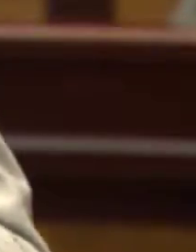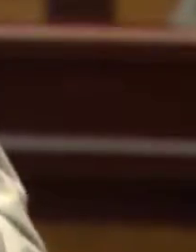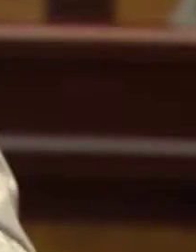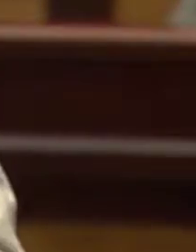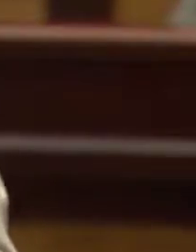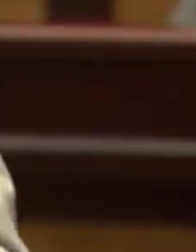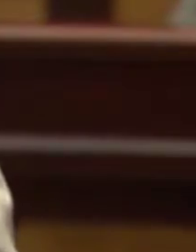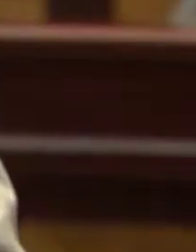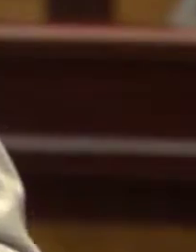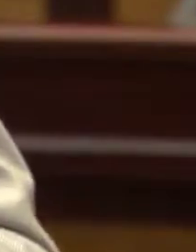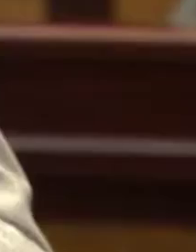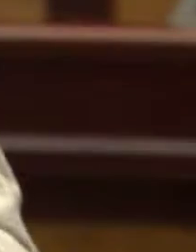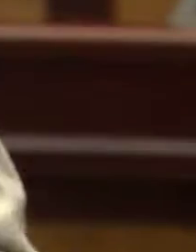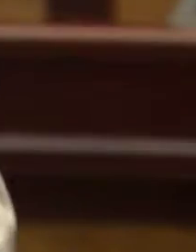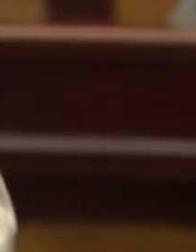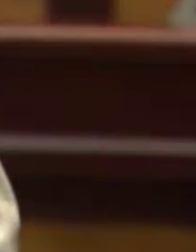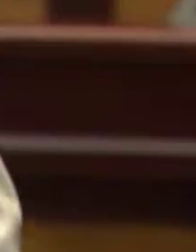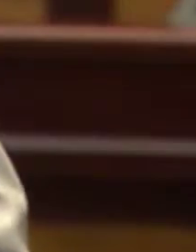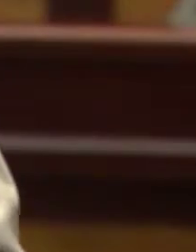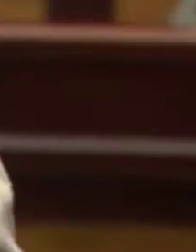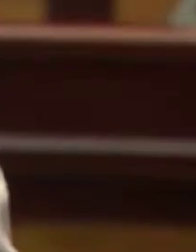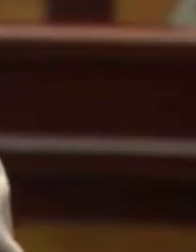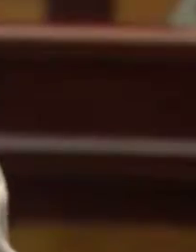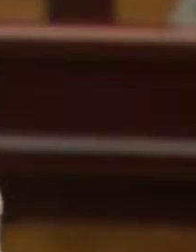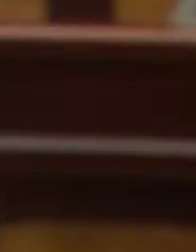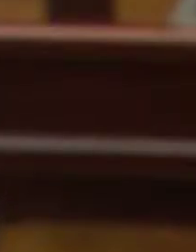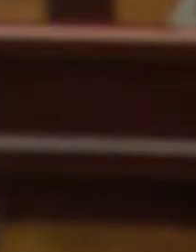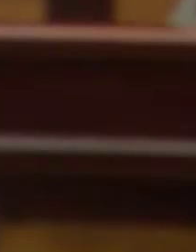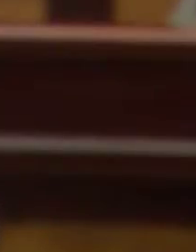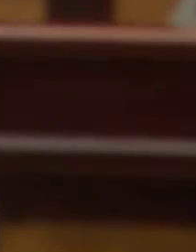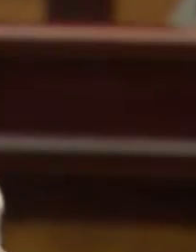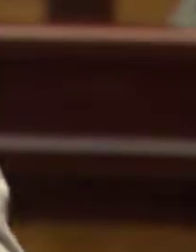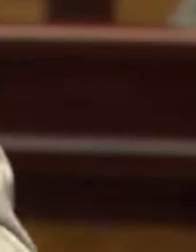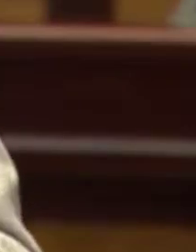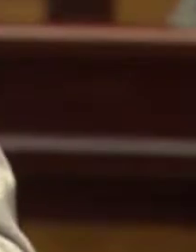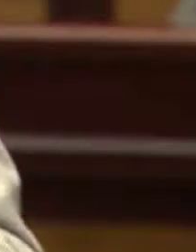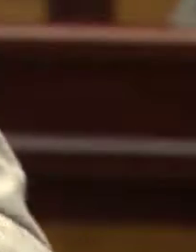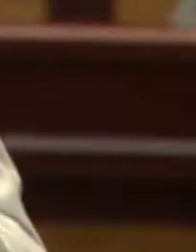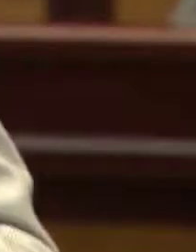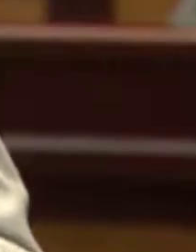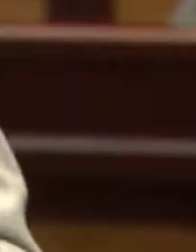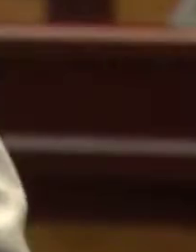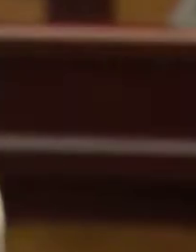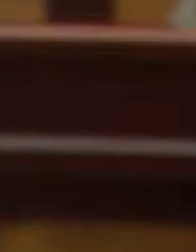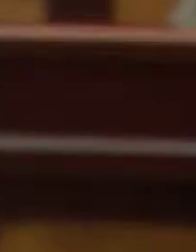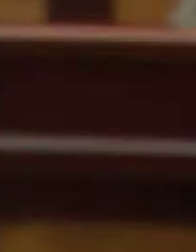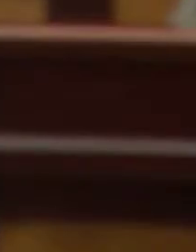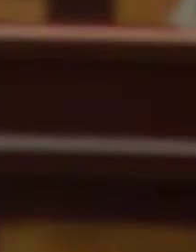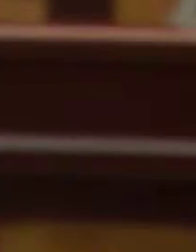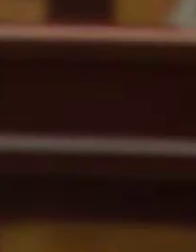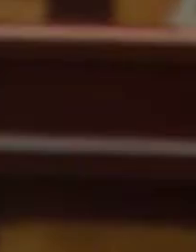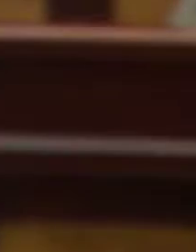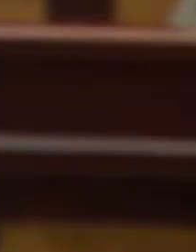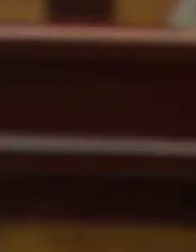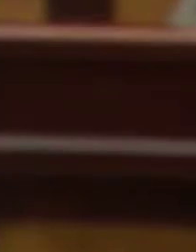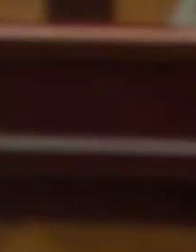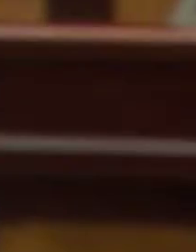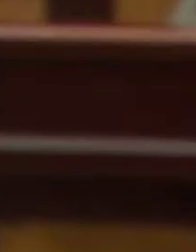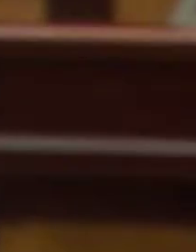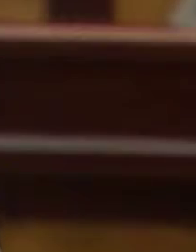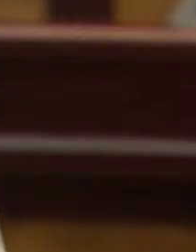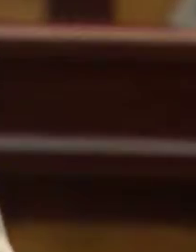no pueden ser capaces de y canalizar los medios de producción sí